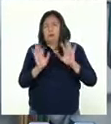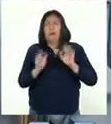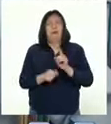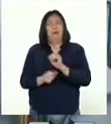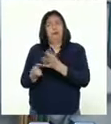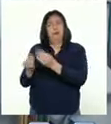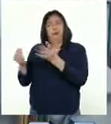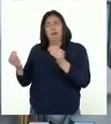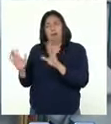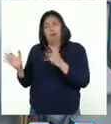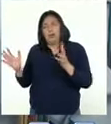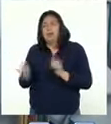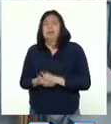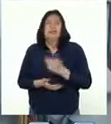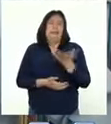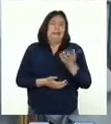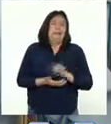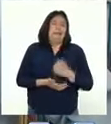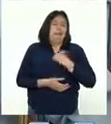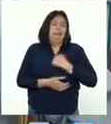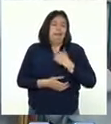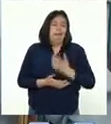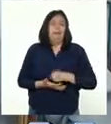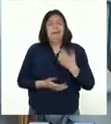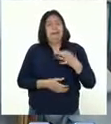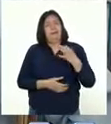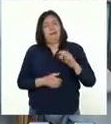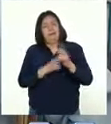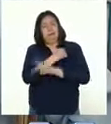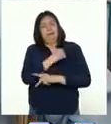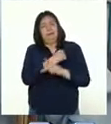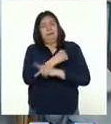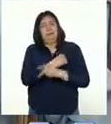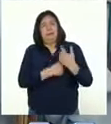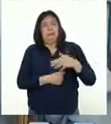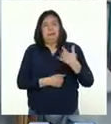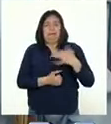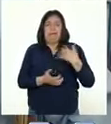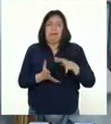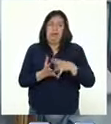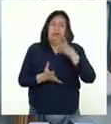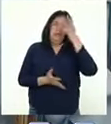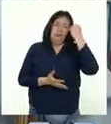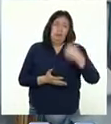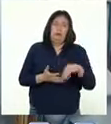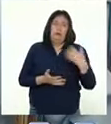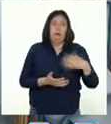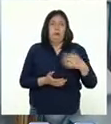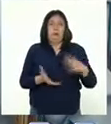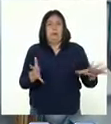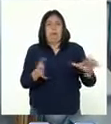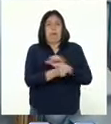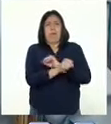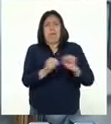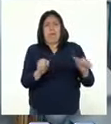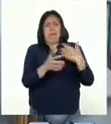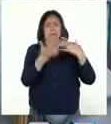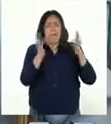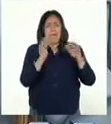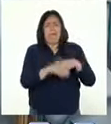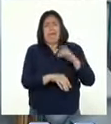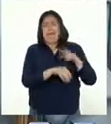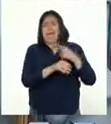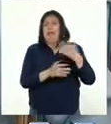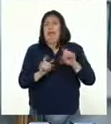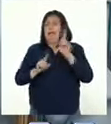como quisiéramos. Lamentablemente casi siempre los países han aprendido de sus grandes desastres.